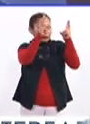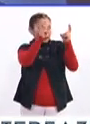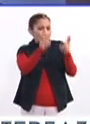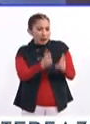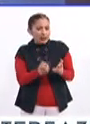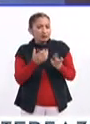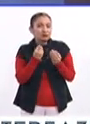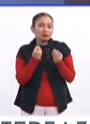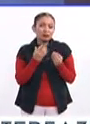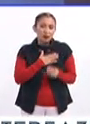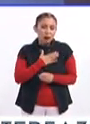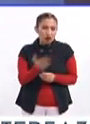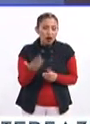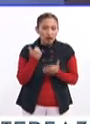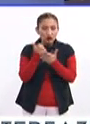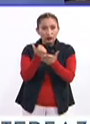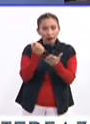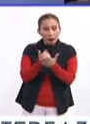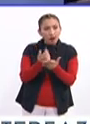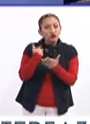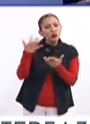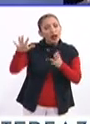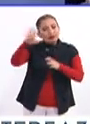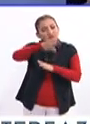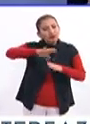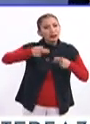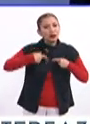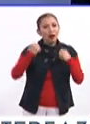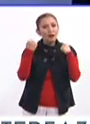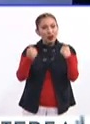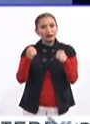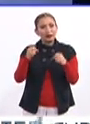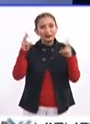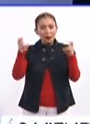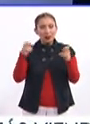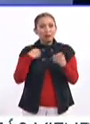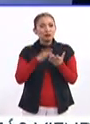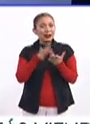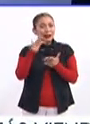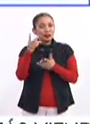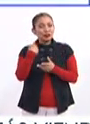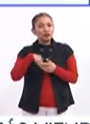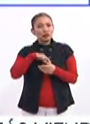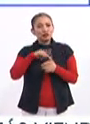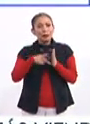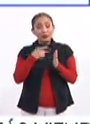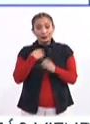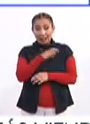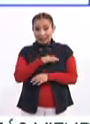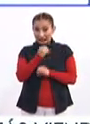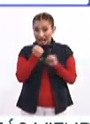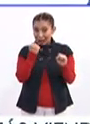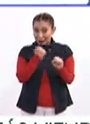aspectos, Mauricio, que bueno, pues contribuimos a hacer una sociedad fuerte en este ámbito. Gracias por estar nuevamente con nosotros, feliz